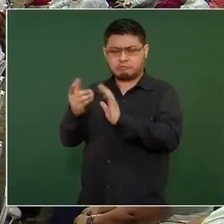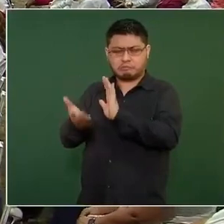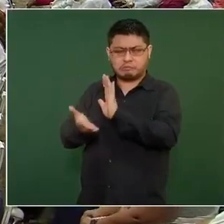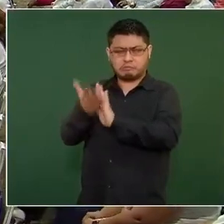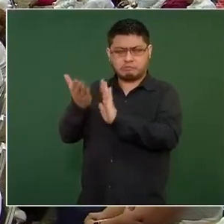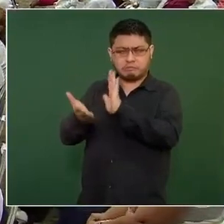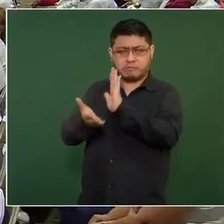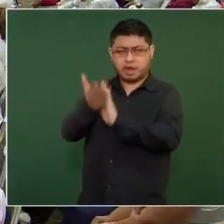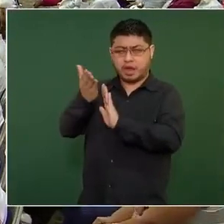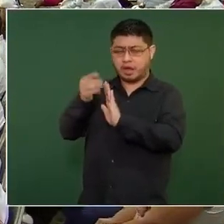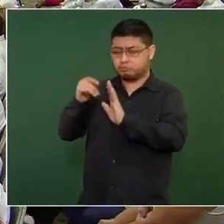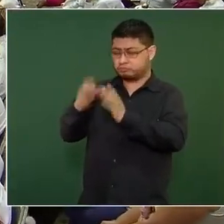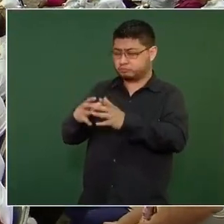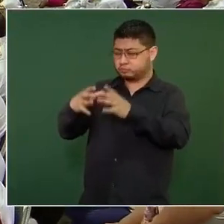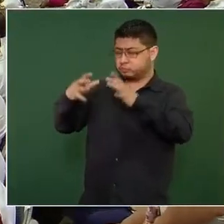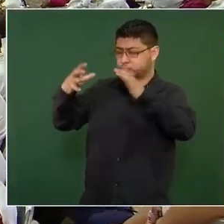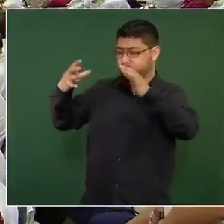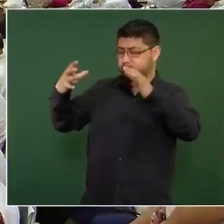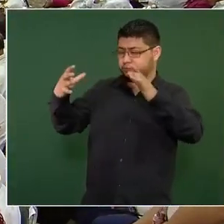los grandes